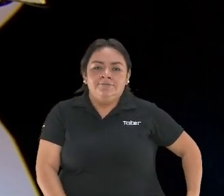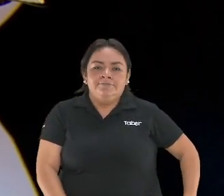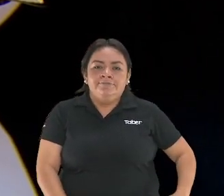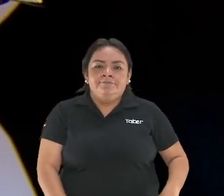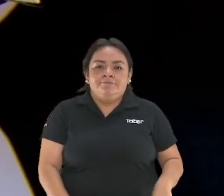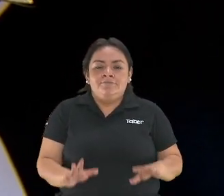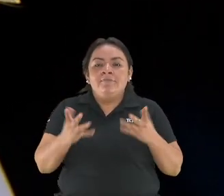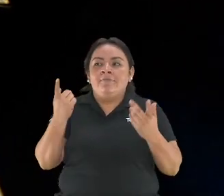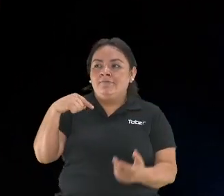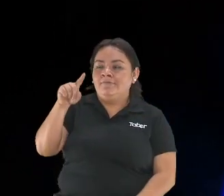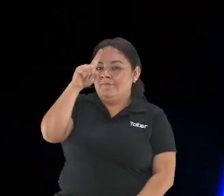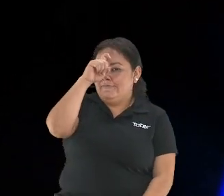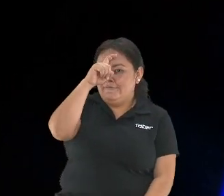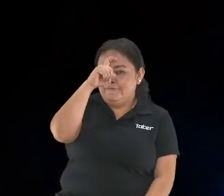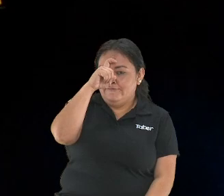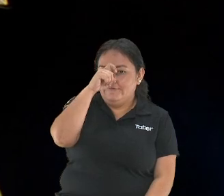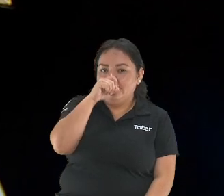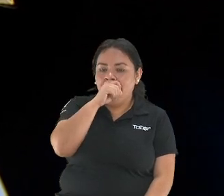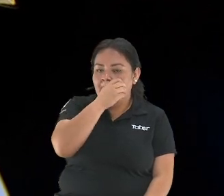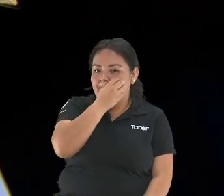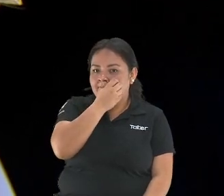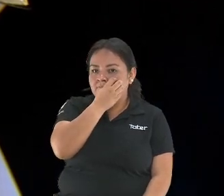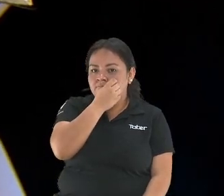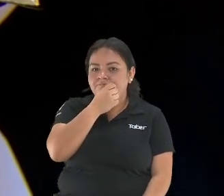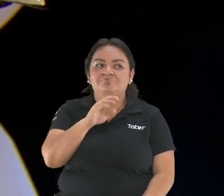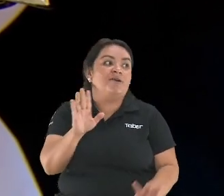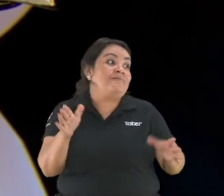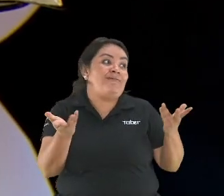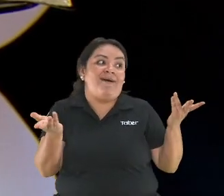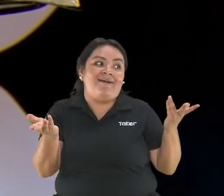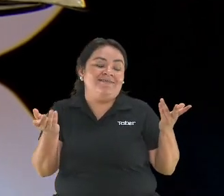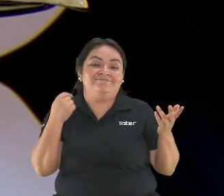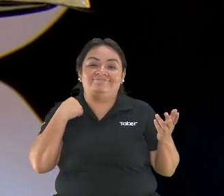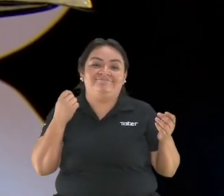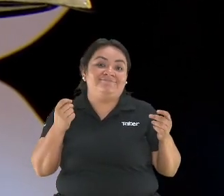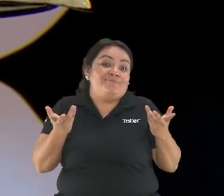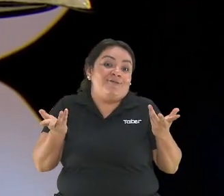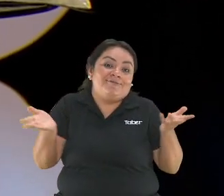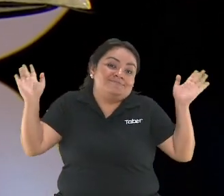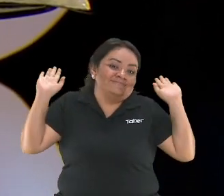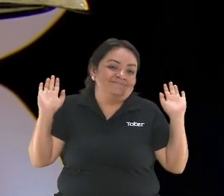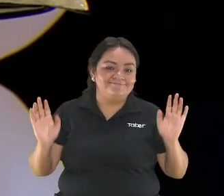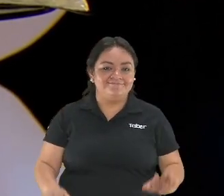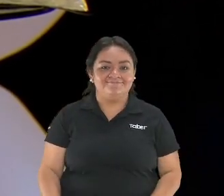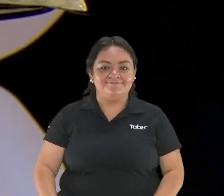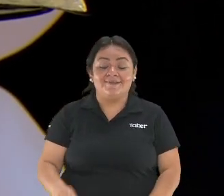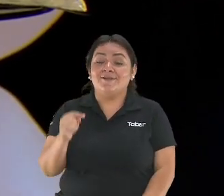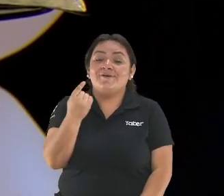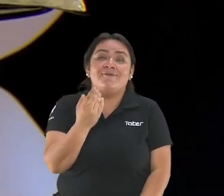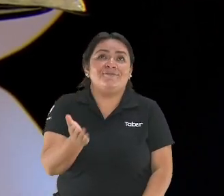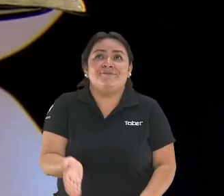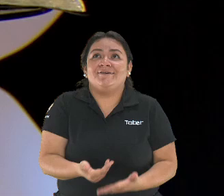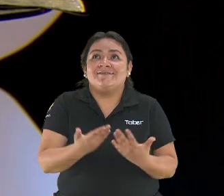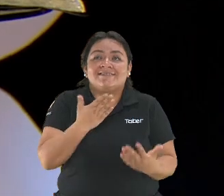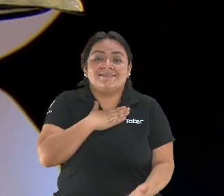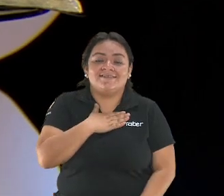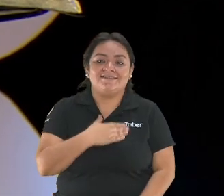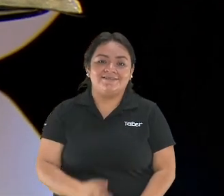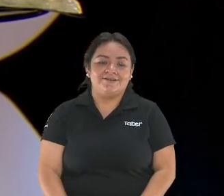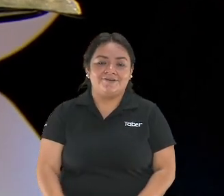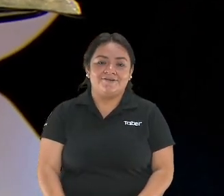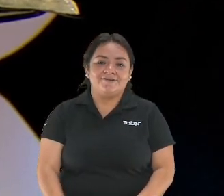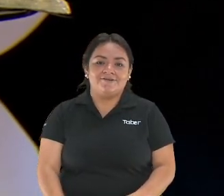porque vamos a trabajar porque no hay de otra porque es lo único que tengo